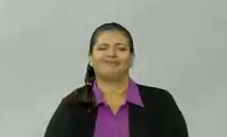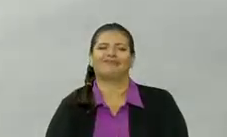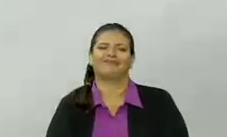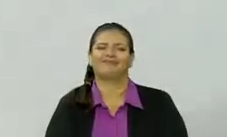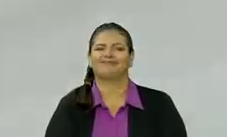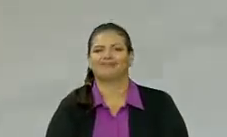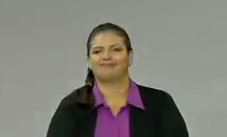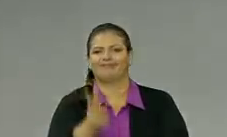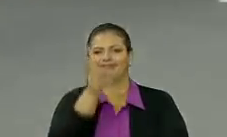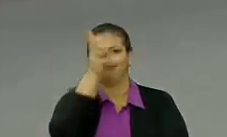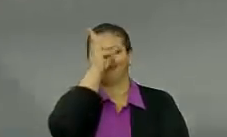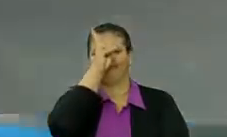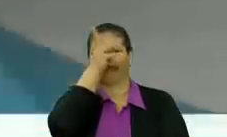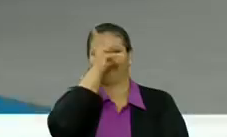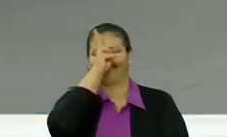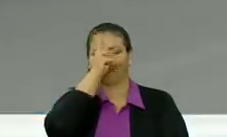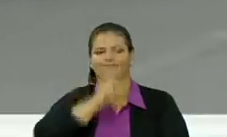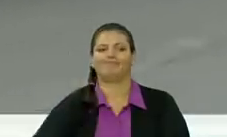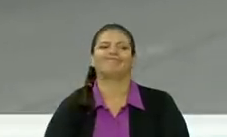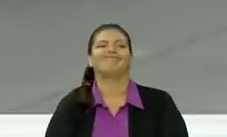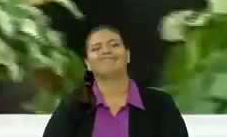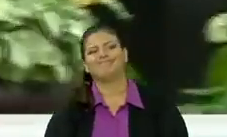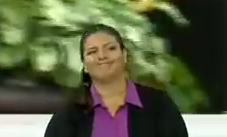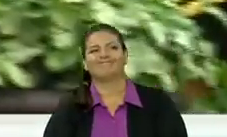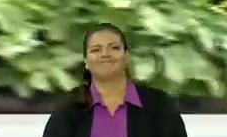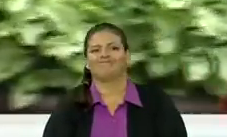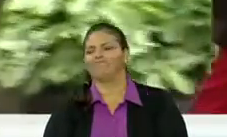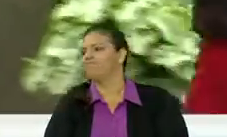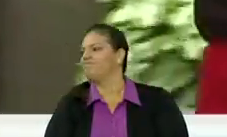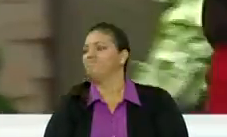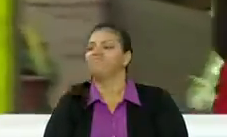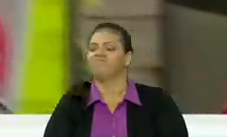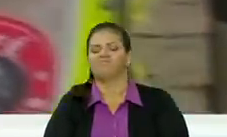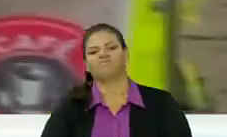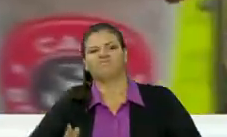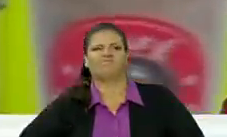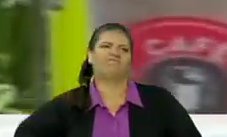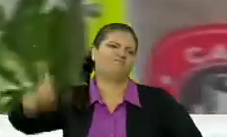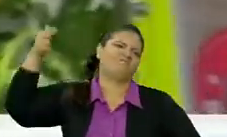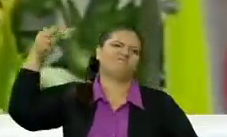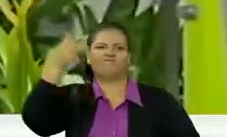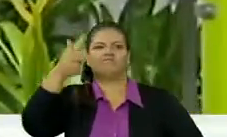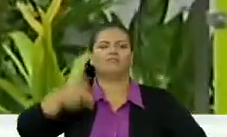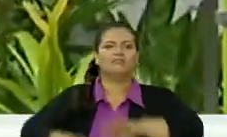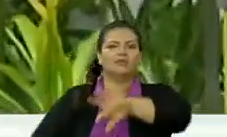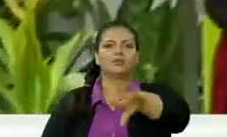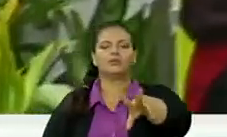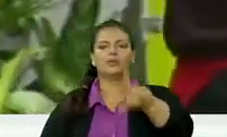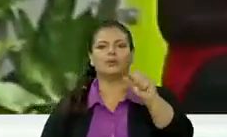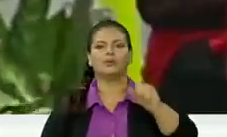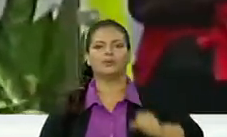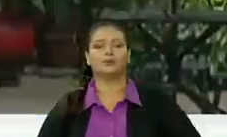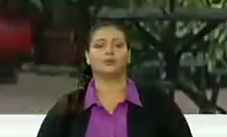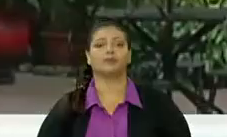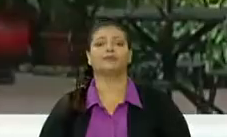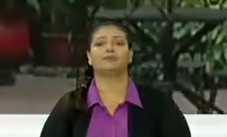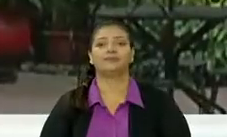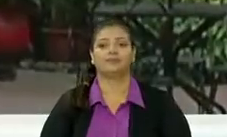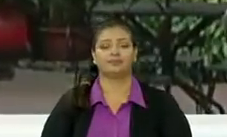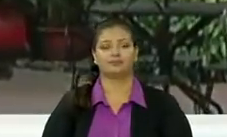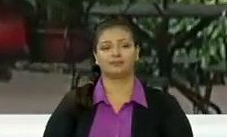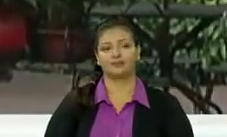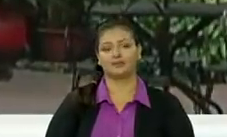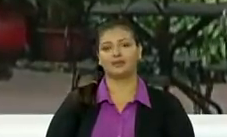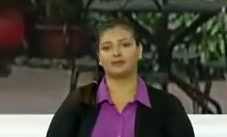Una cafetería en el norte de Guayaquil de pronto fue asaltada por dos sujetos desconocidos, los cuales, según dice